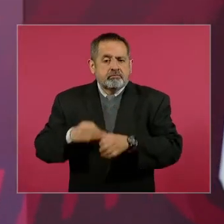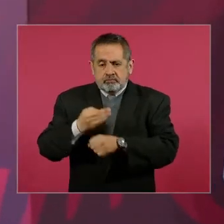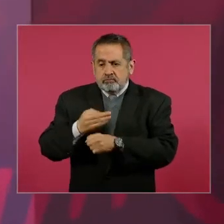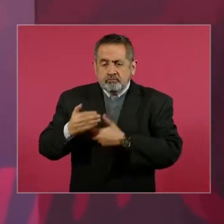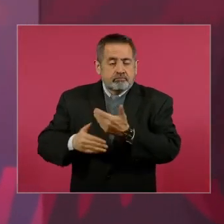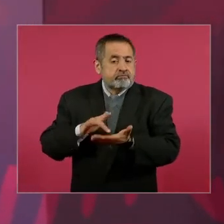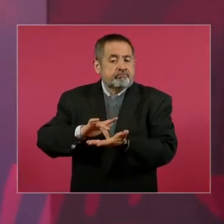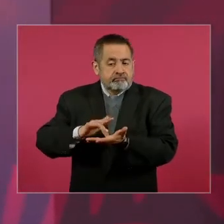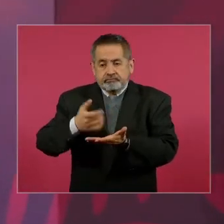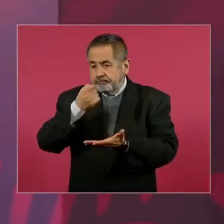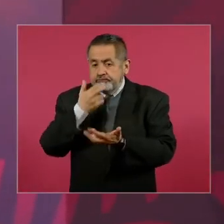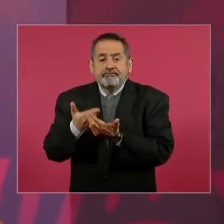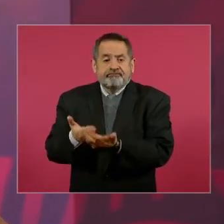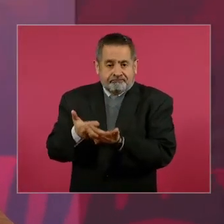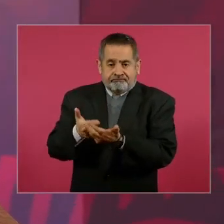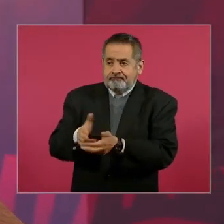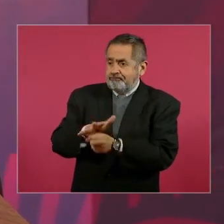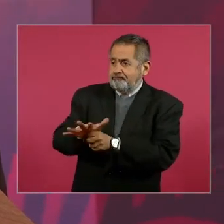de medicamentos